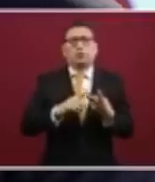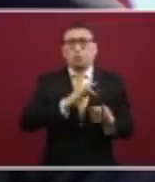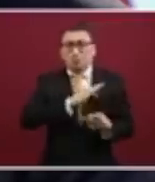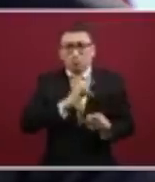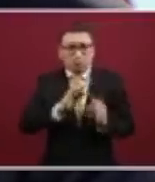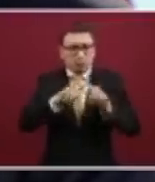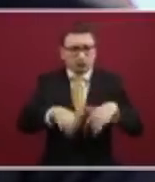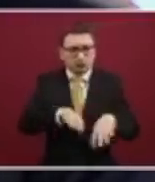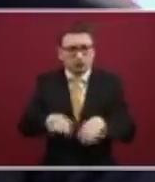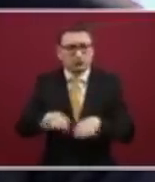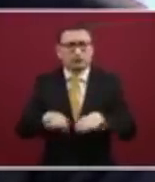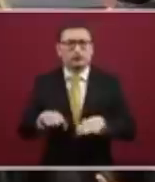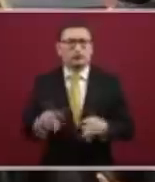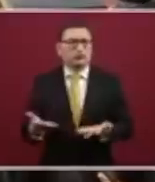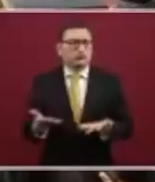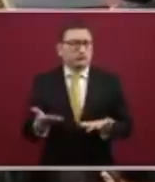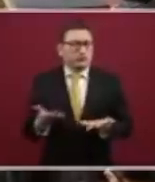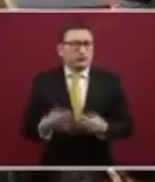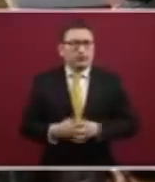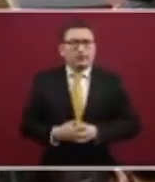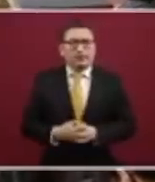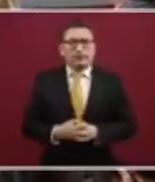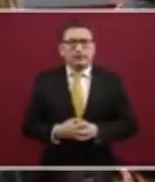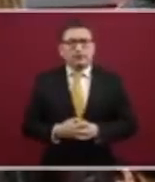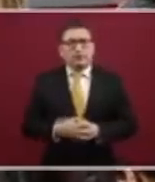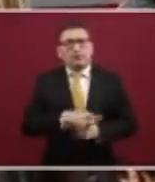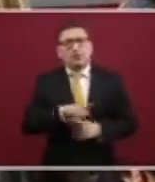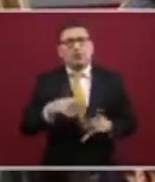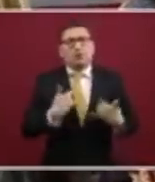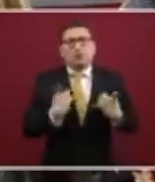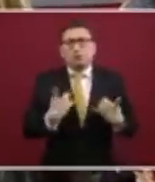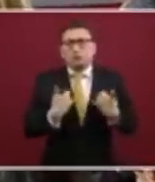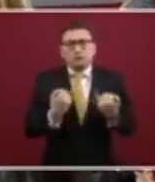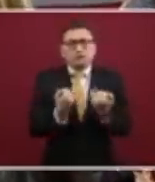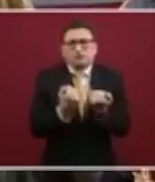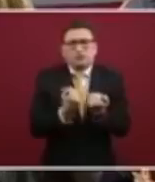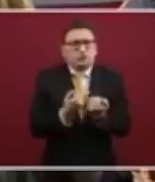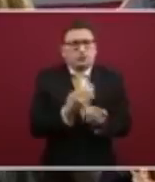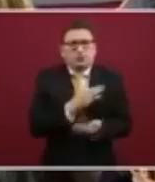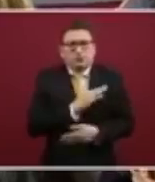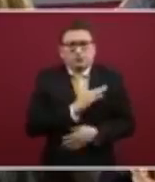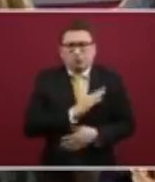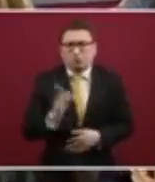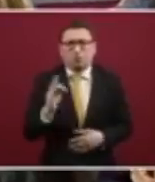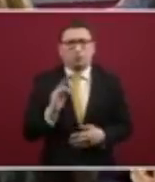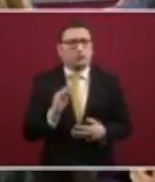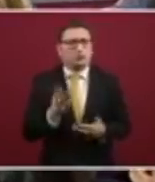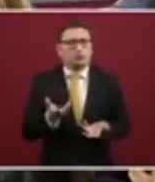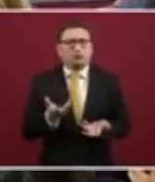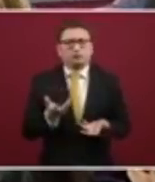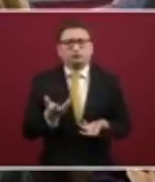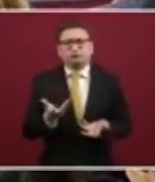trabajar, que tengan posibilidad de